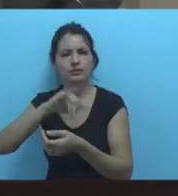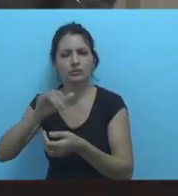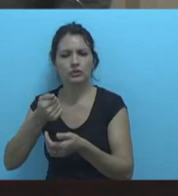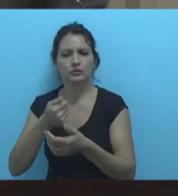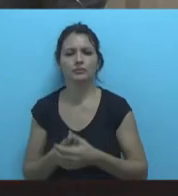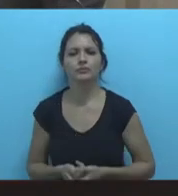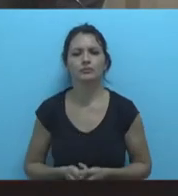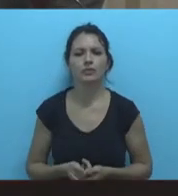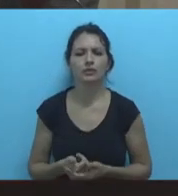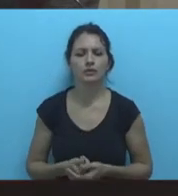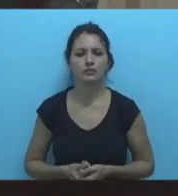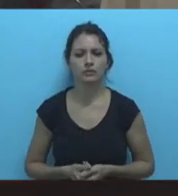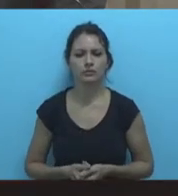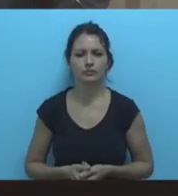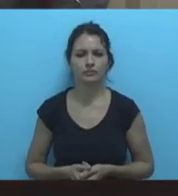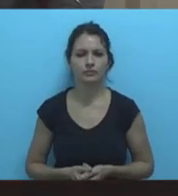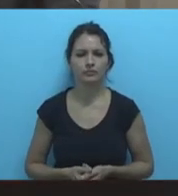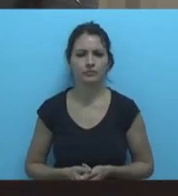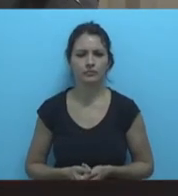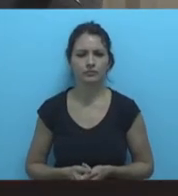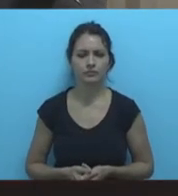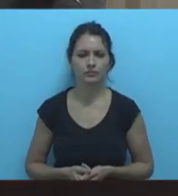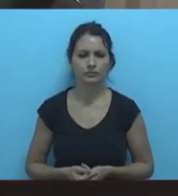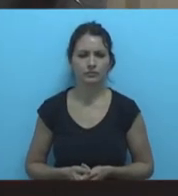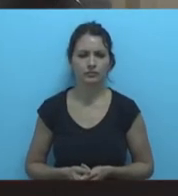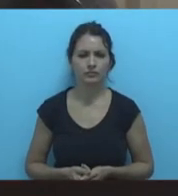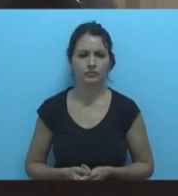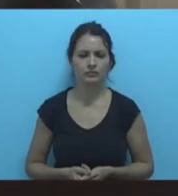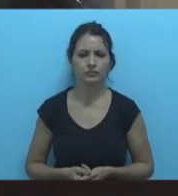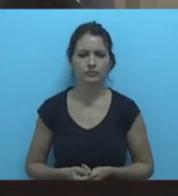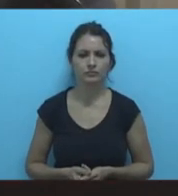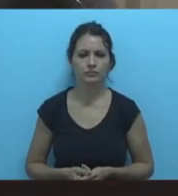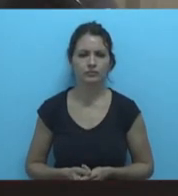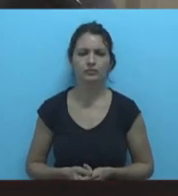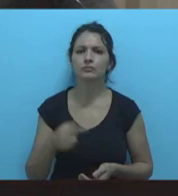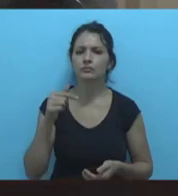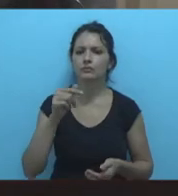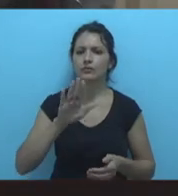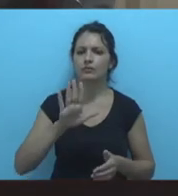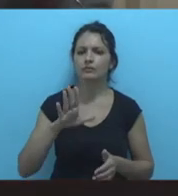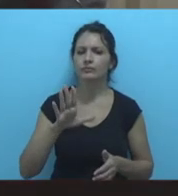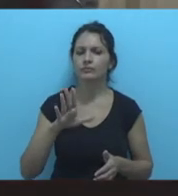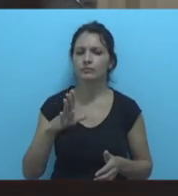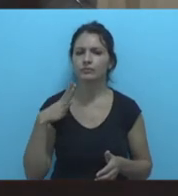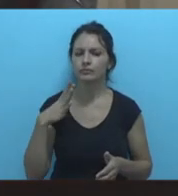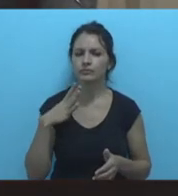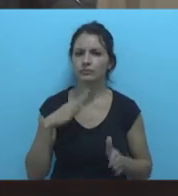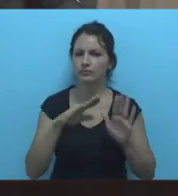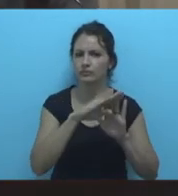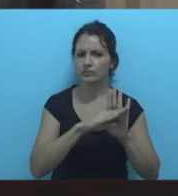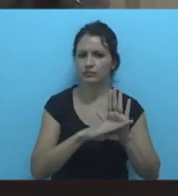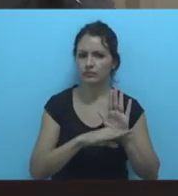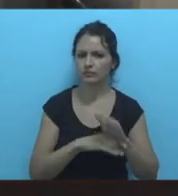Orden del día. A continuación vamos a dar tratamiento al orden del día y por secretaría se va a dar lectura. Tiene